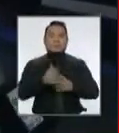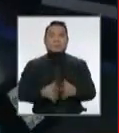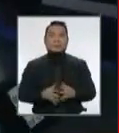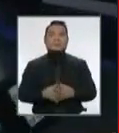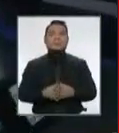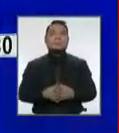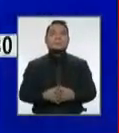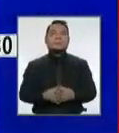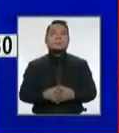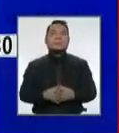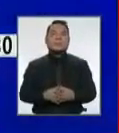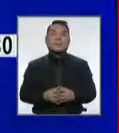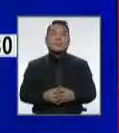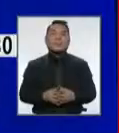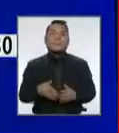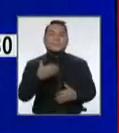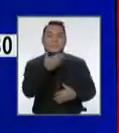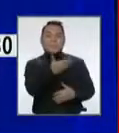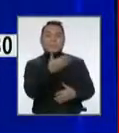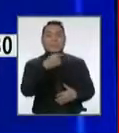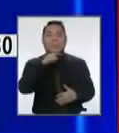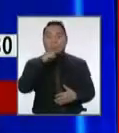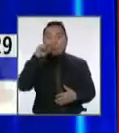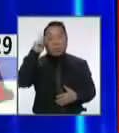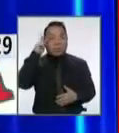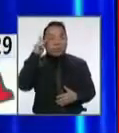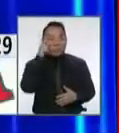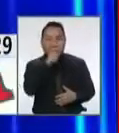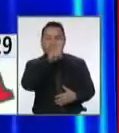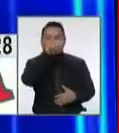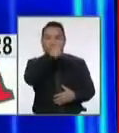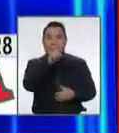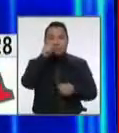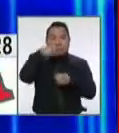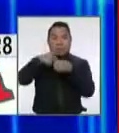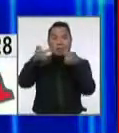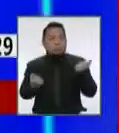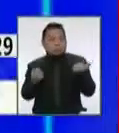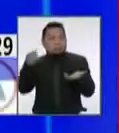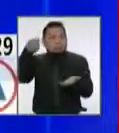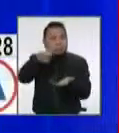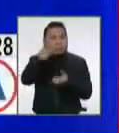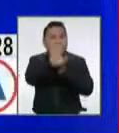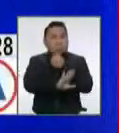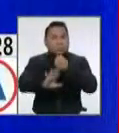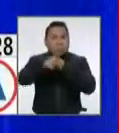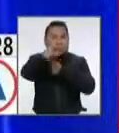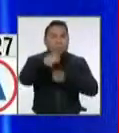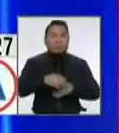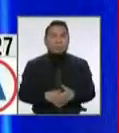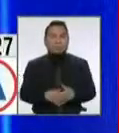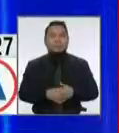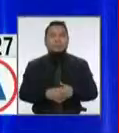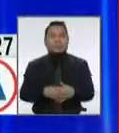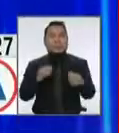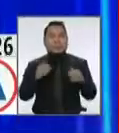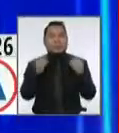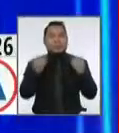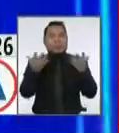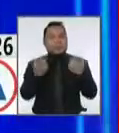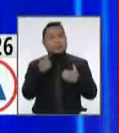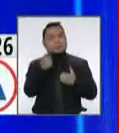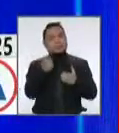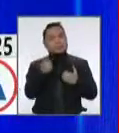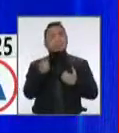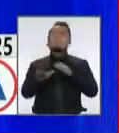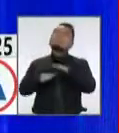quedó en una intervención, creo que el señor Acuña pues va a pasar por lo anecdótico en este debate. Ahora,